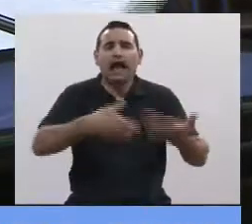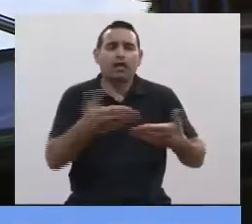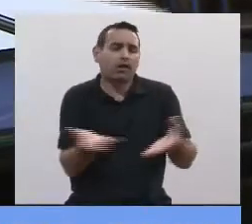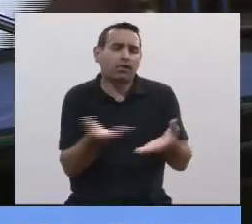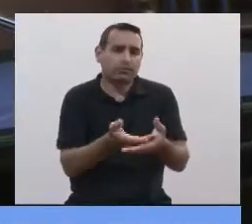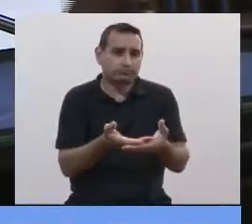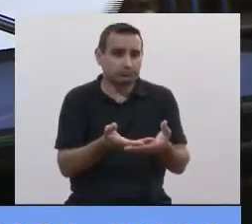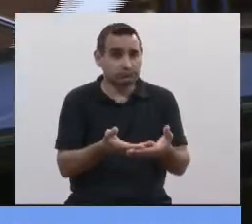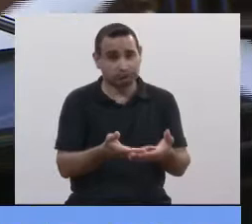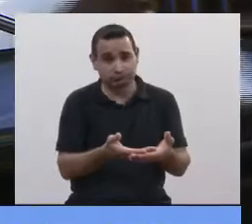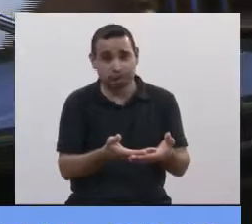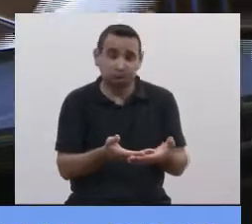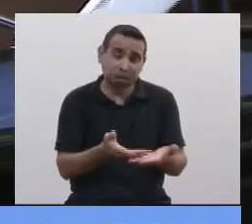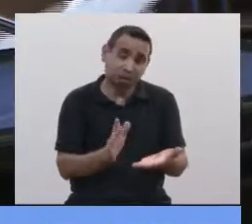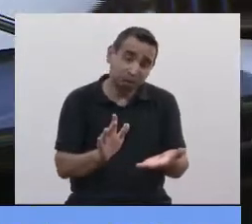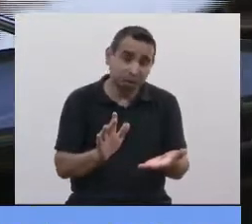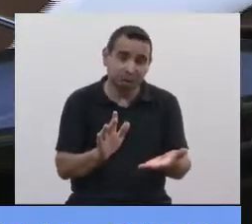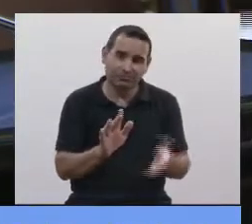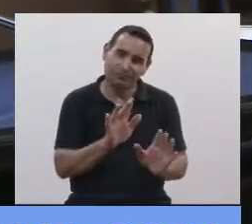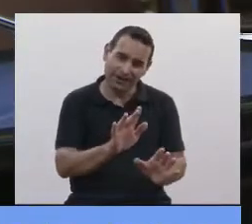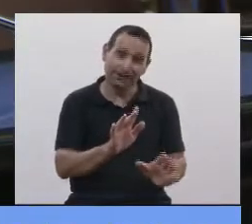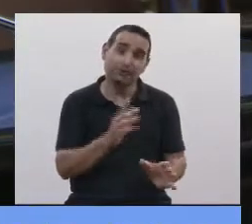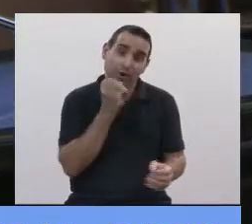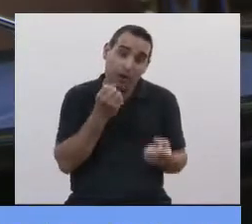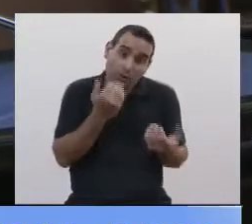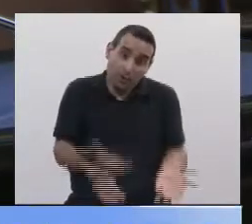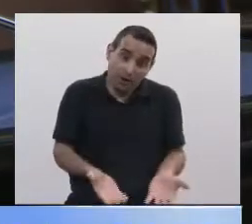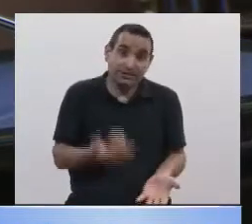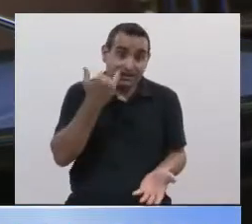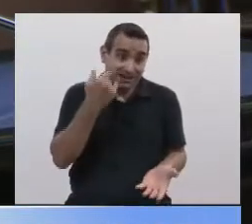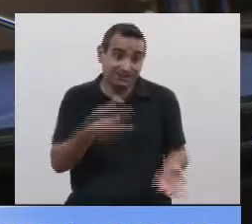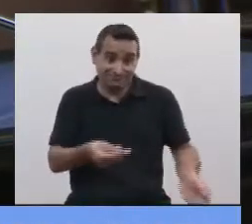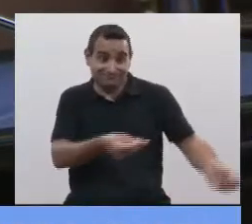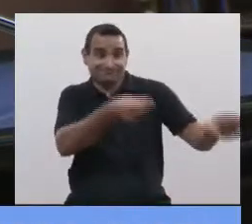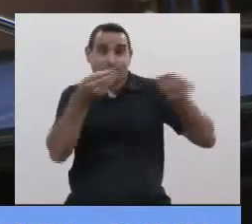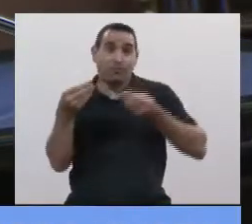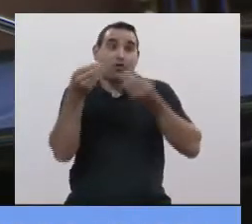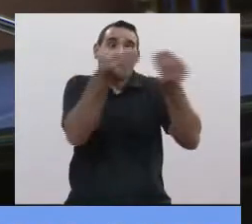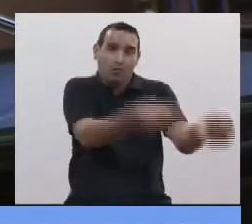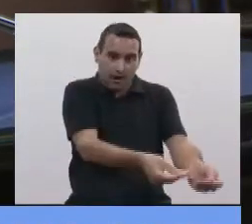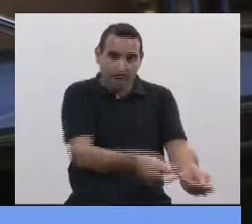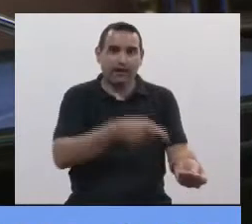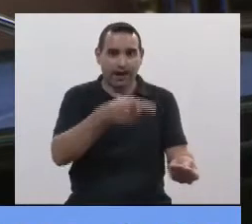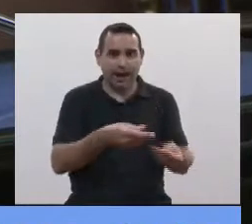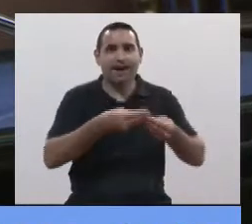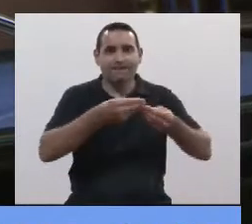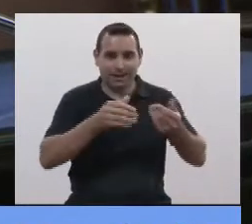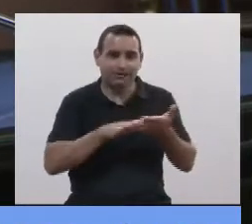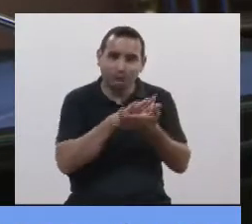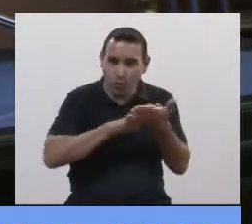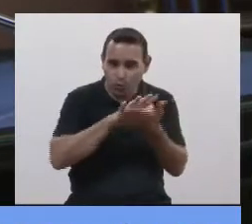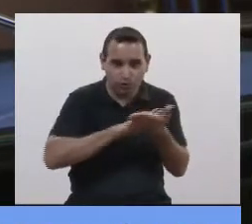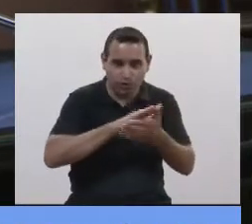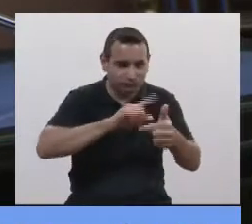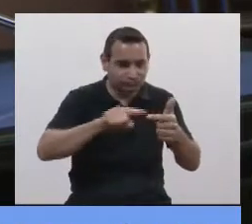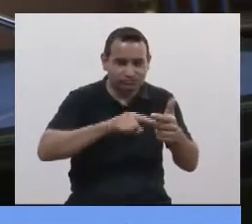obviamente creo que así correctamente, y vuelve. Pero hubiéramos aprovechado, ya que volvía, de terminar con estas cosas que